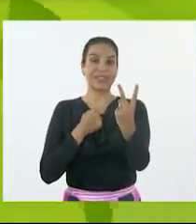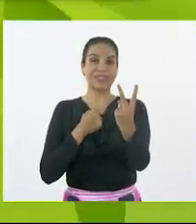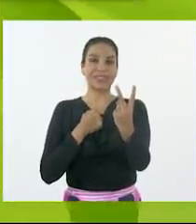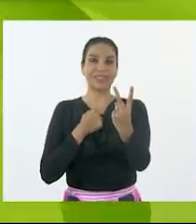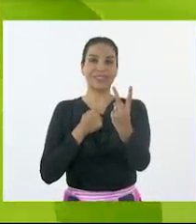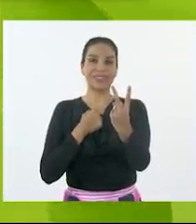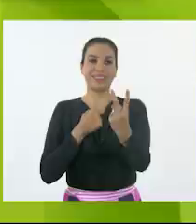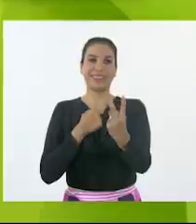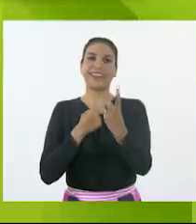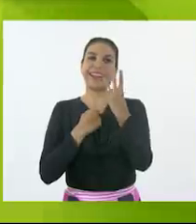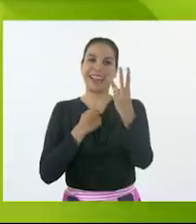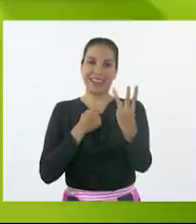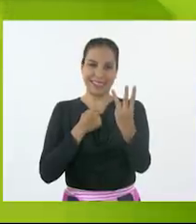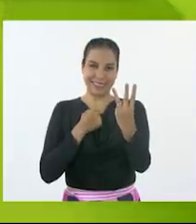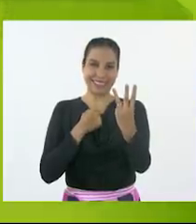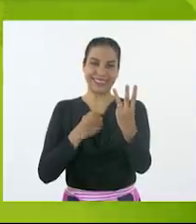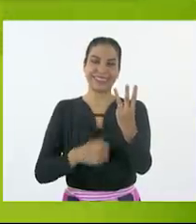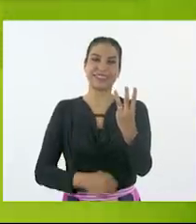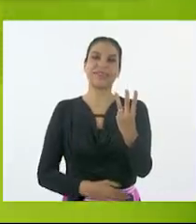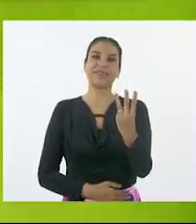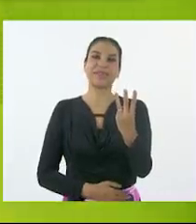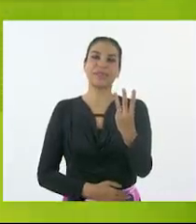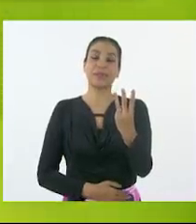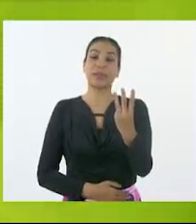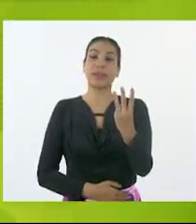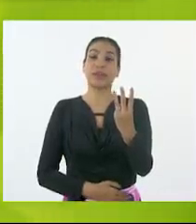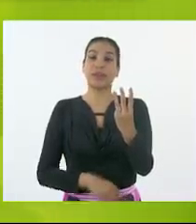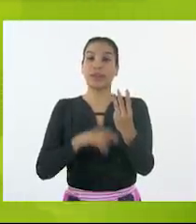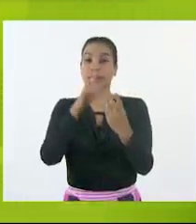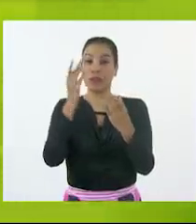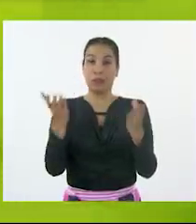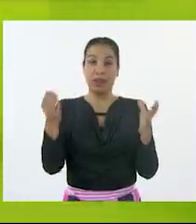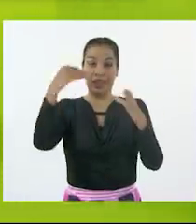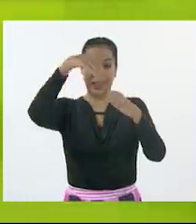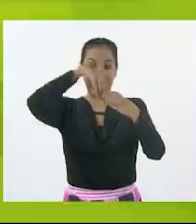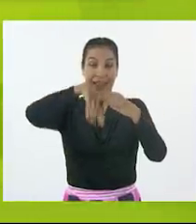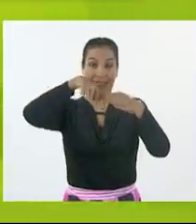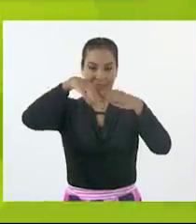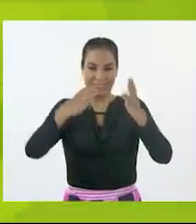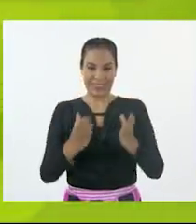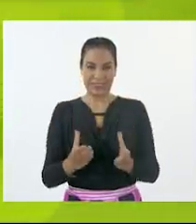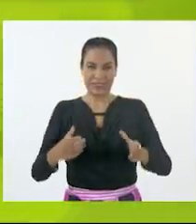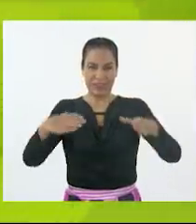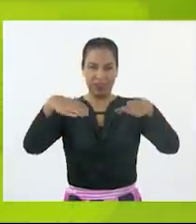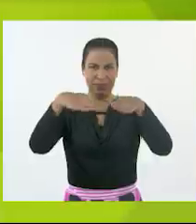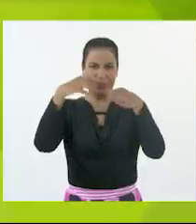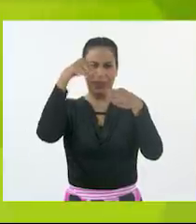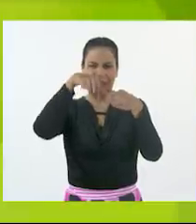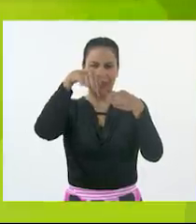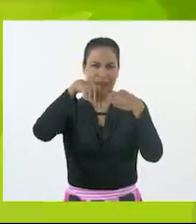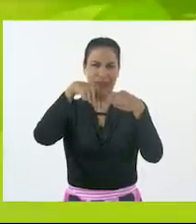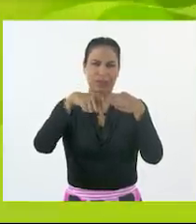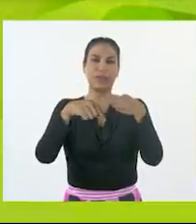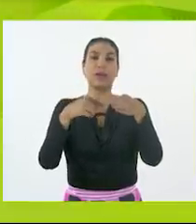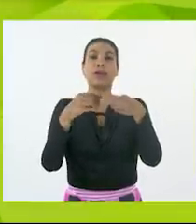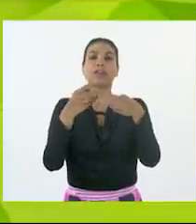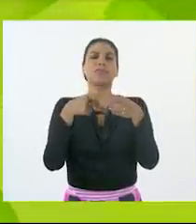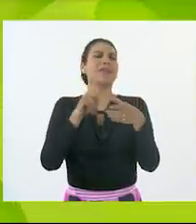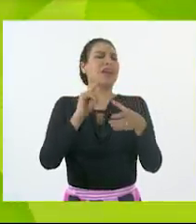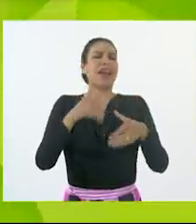dos, tres. Los metió en el frasco, pero tenía